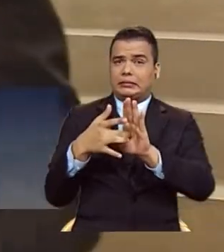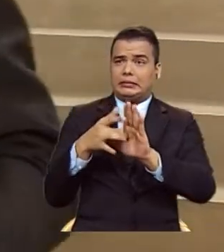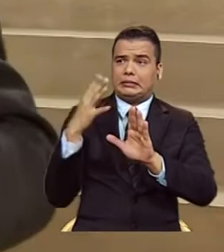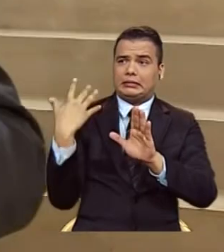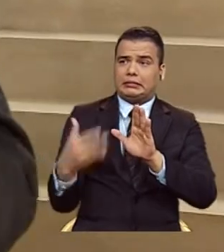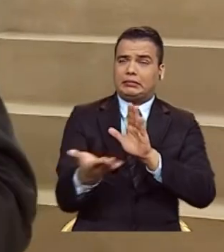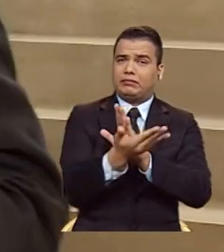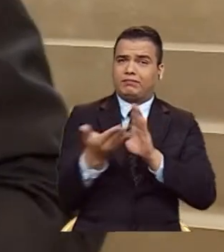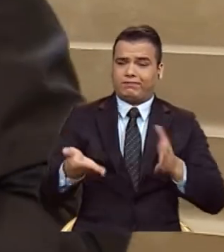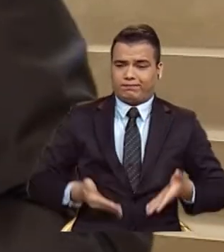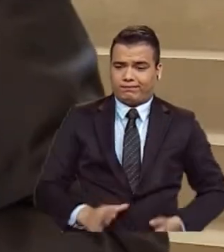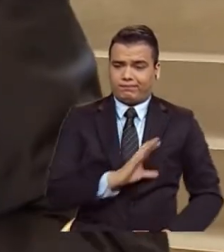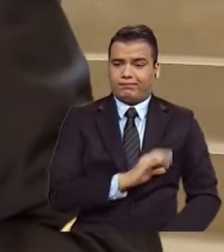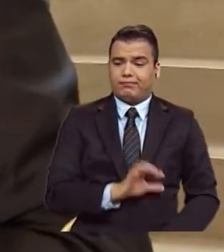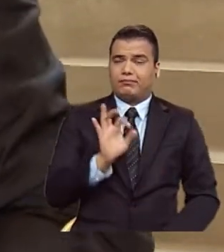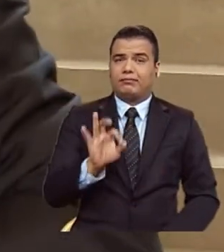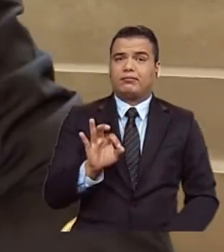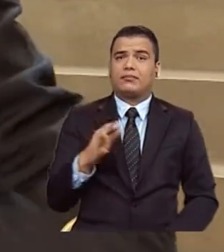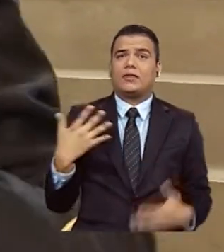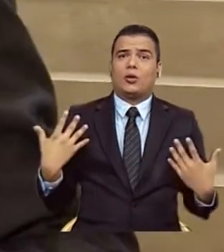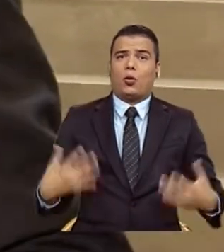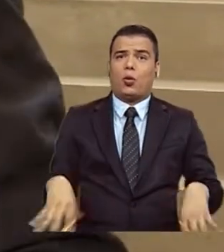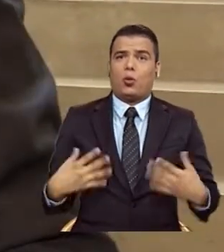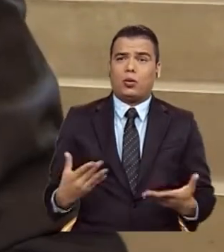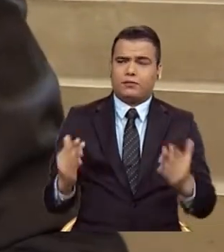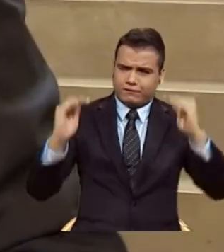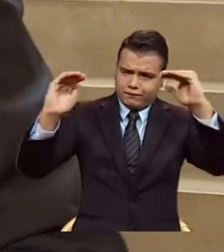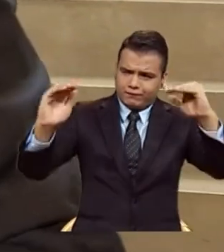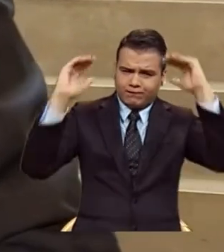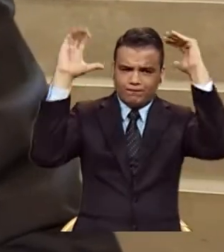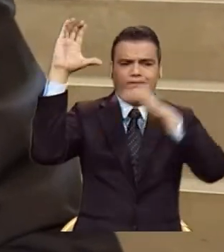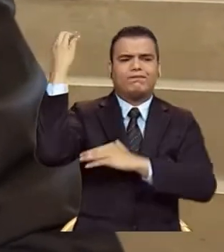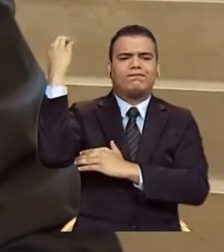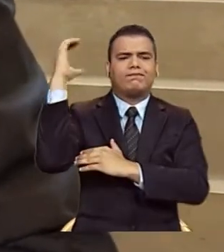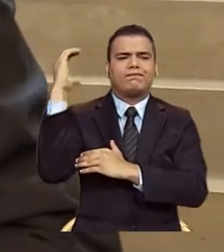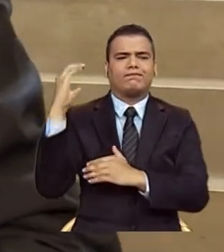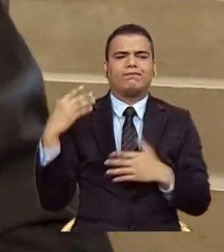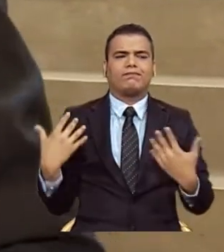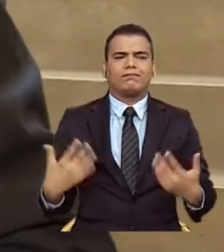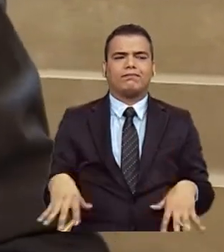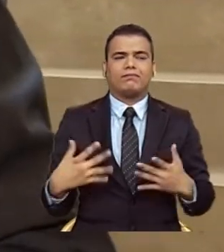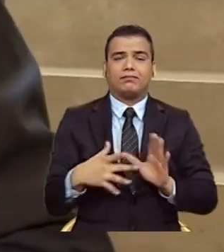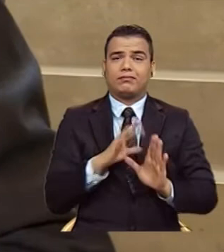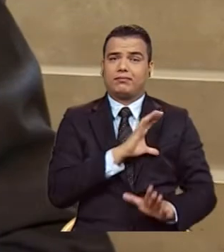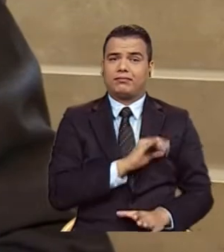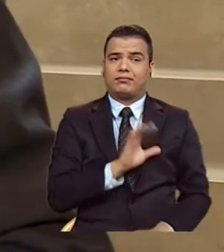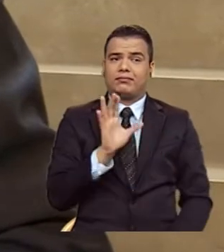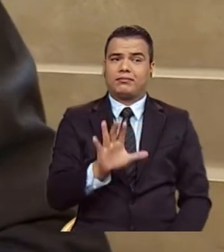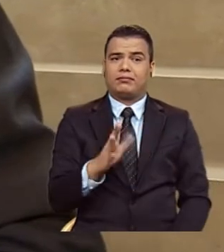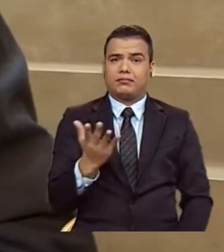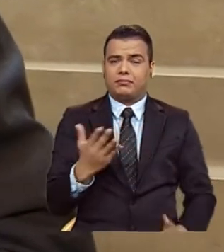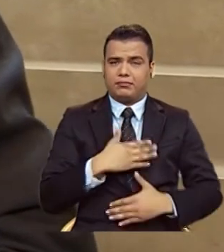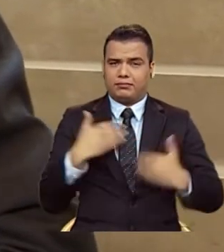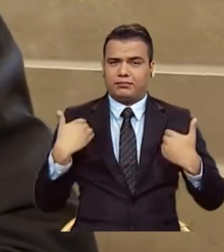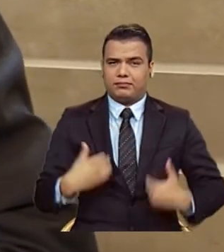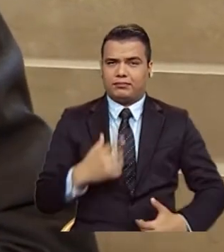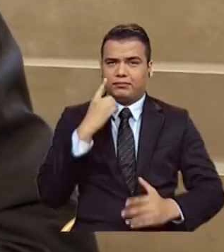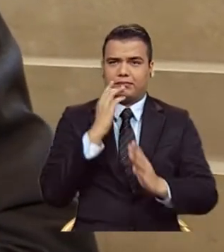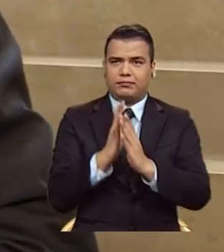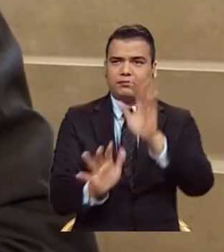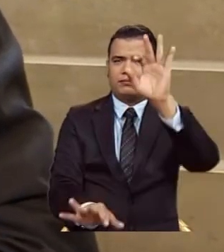estos colombianos, a los caleños, que dejan en alto el nombre del país y especialmente el nombre de Cali. La información con Oscar López Noguera